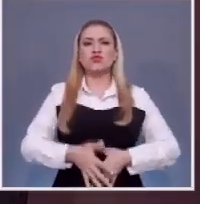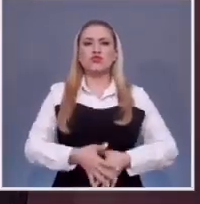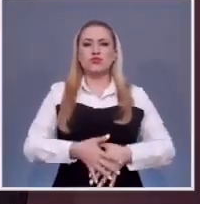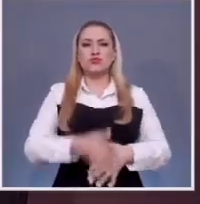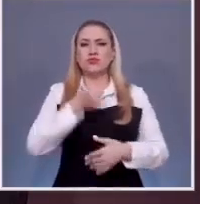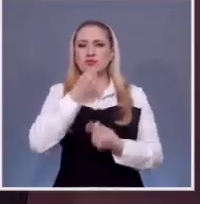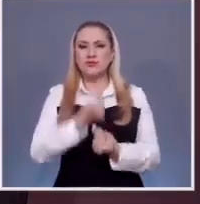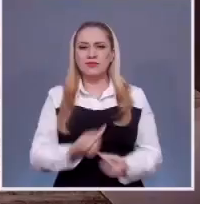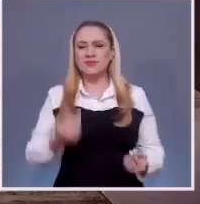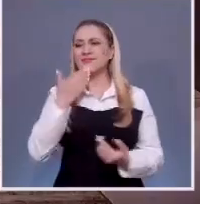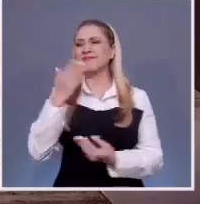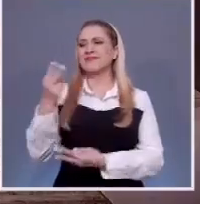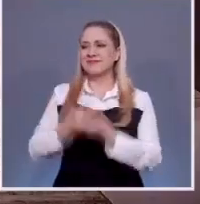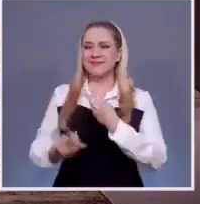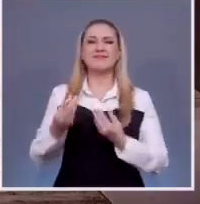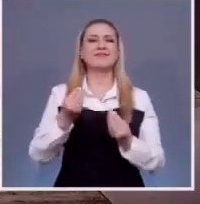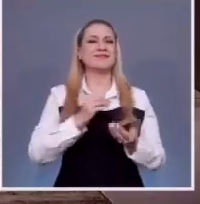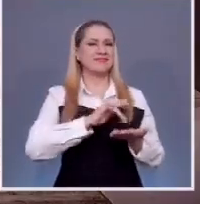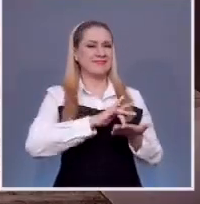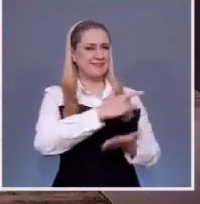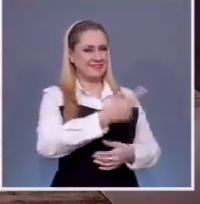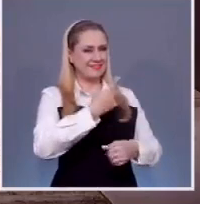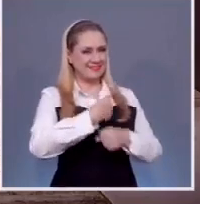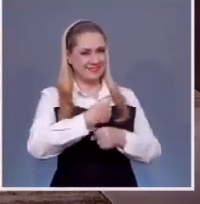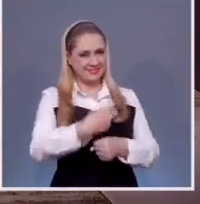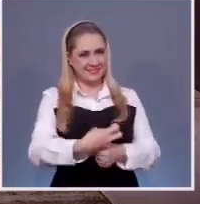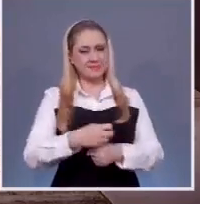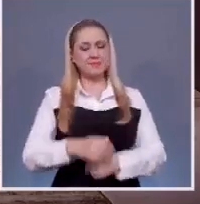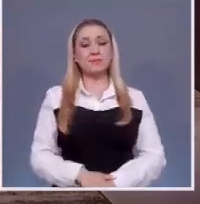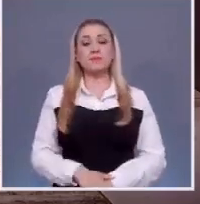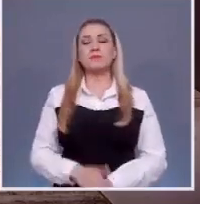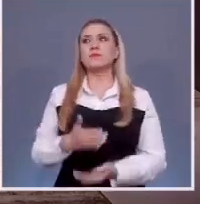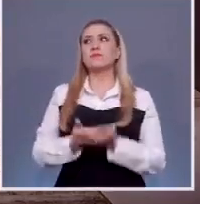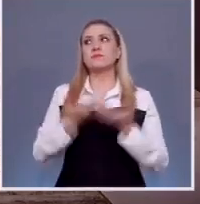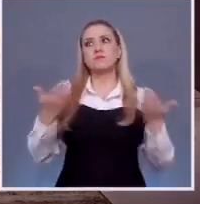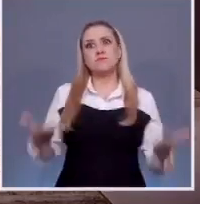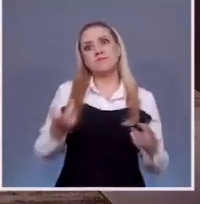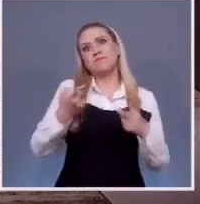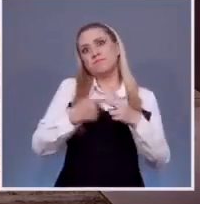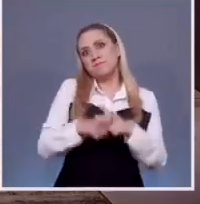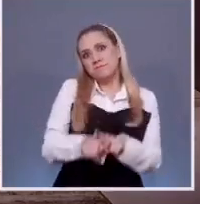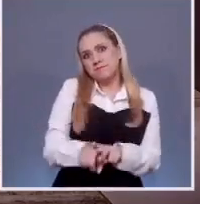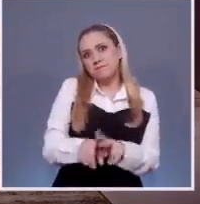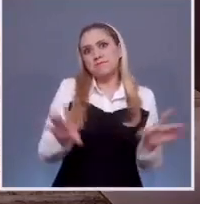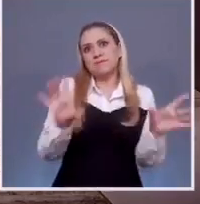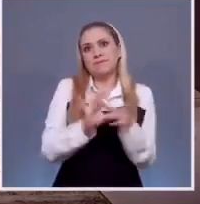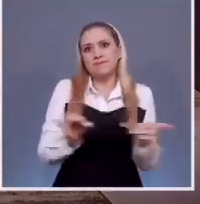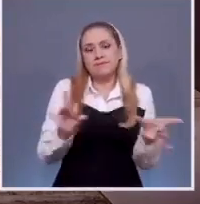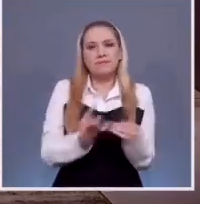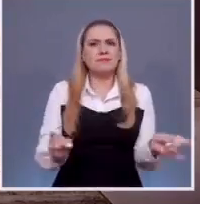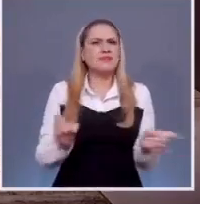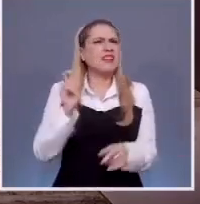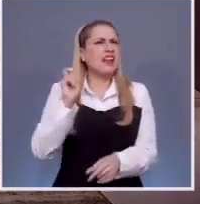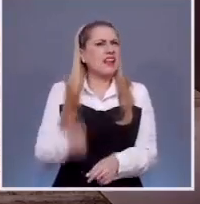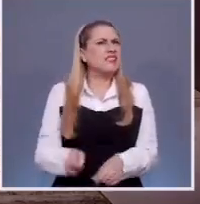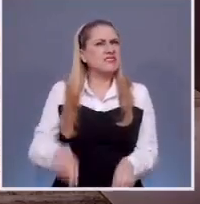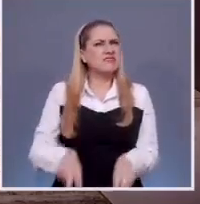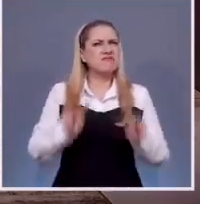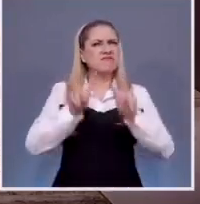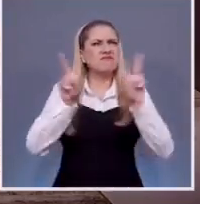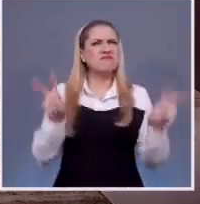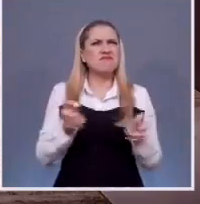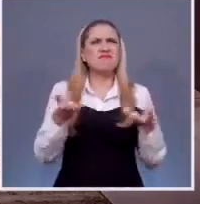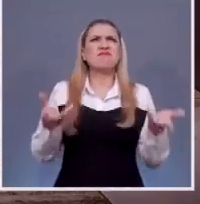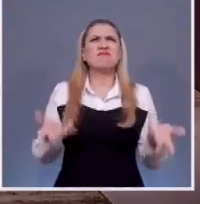por la invitación. ¿Qué les parece si comenzamos el programa poniendo como un piso mínimo? ¿De qué estamos hablando cuando mencionamos